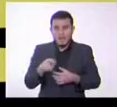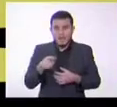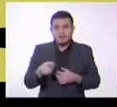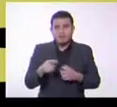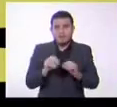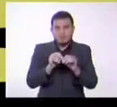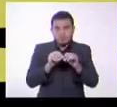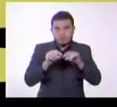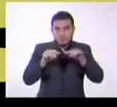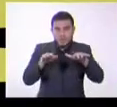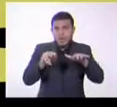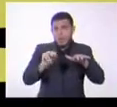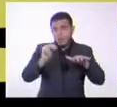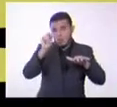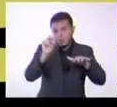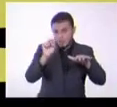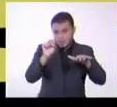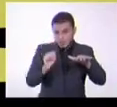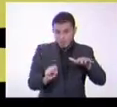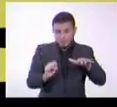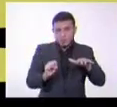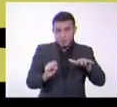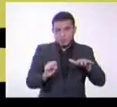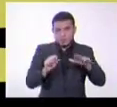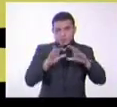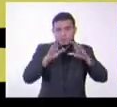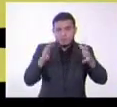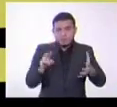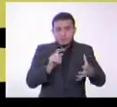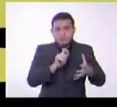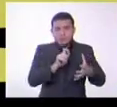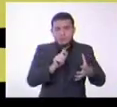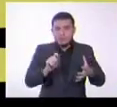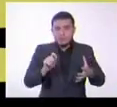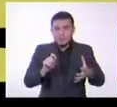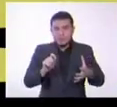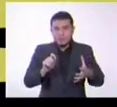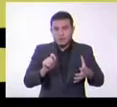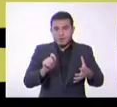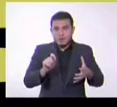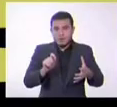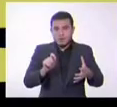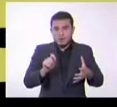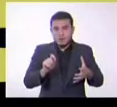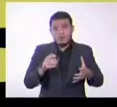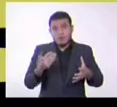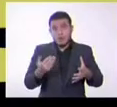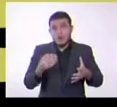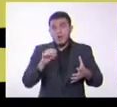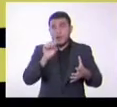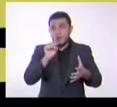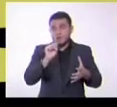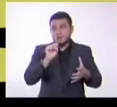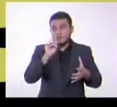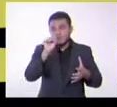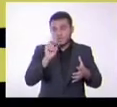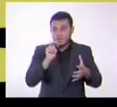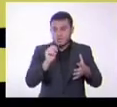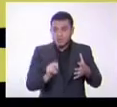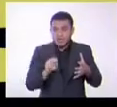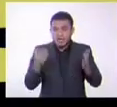hacia el norte y hacia el sur del Ecuador, hacia el hemisferio norte y el hemisferio sur, marcando zonas